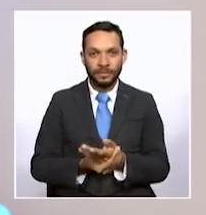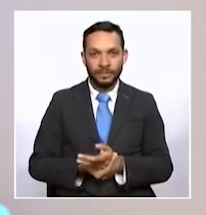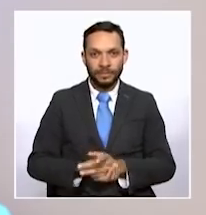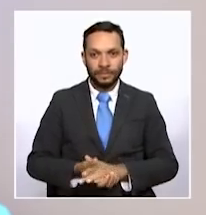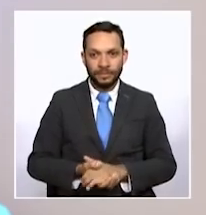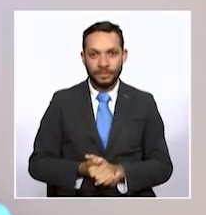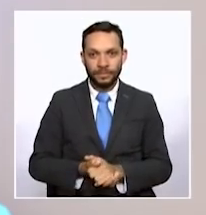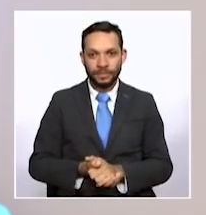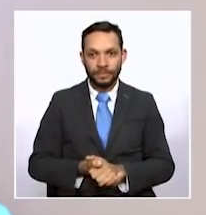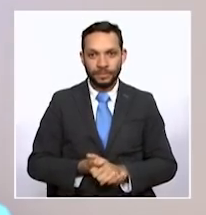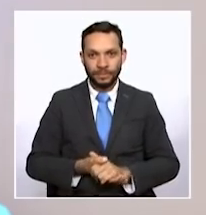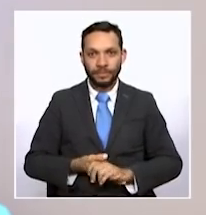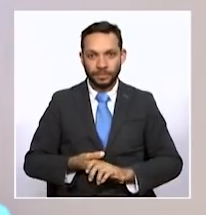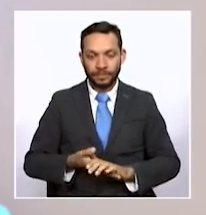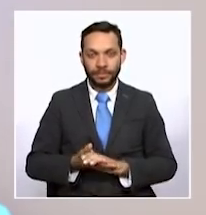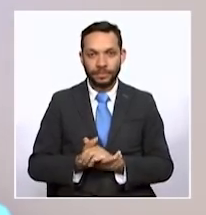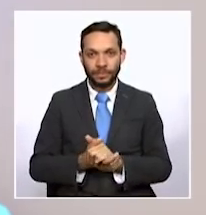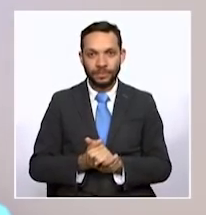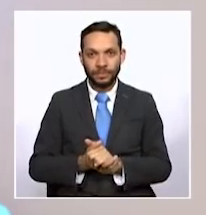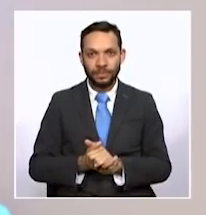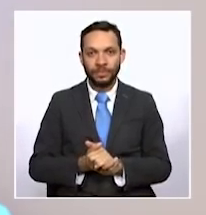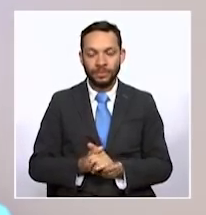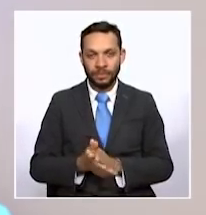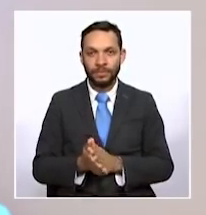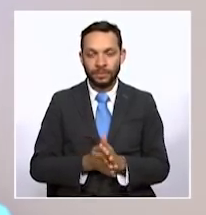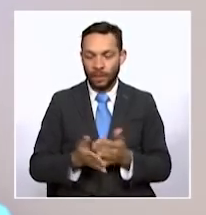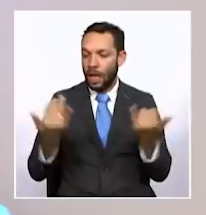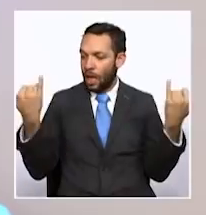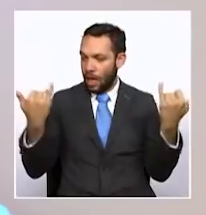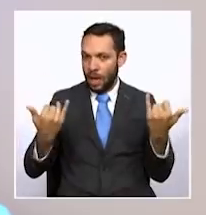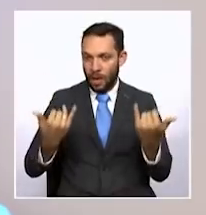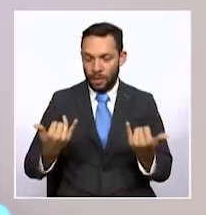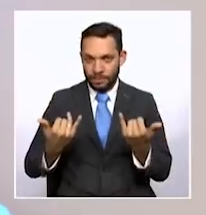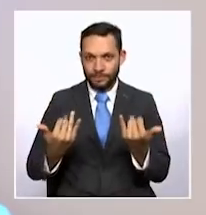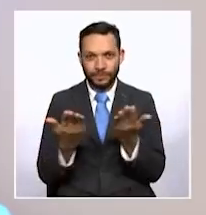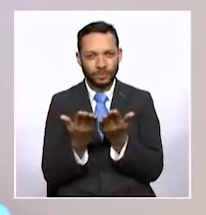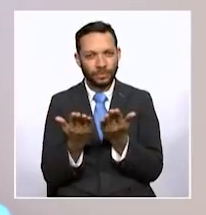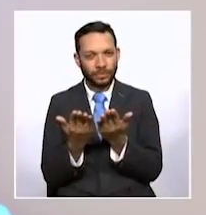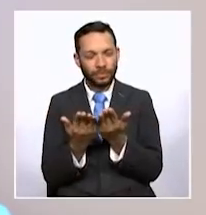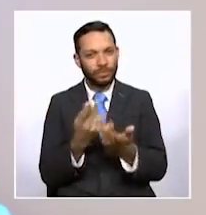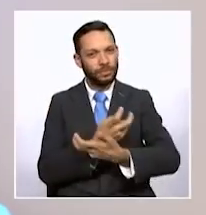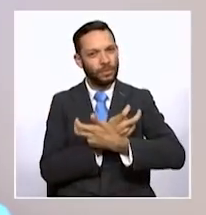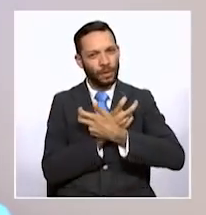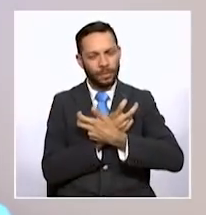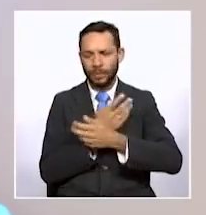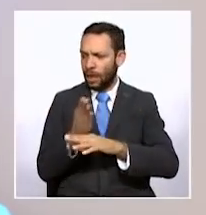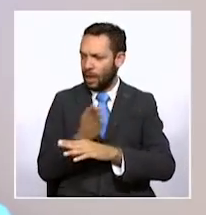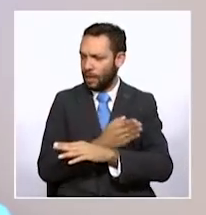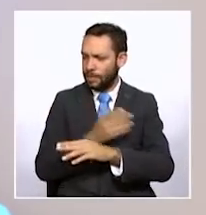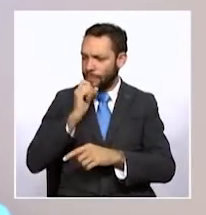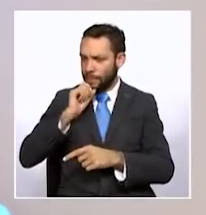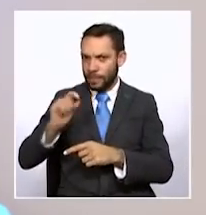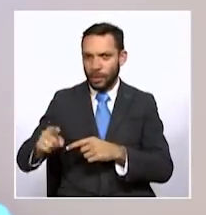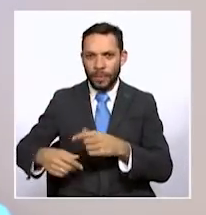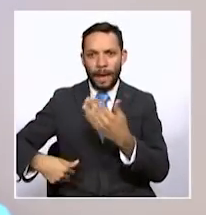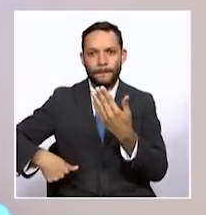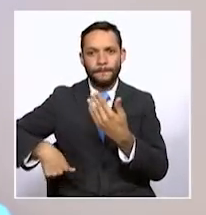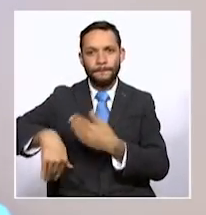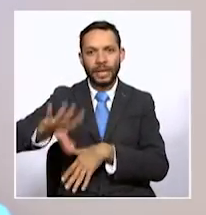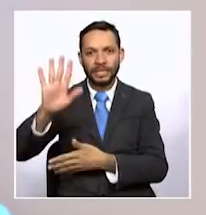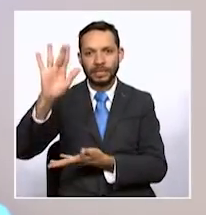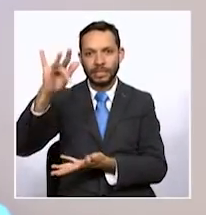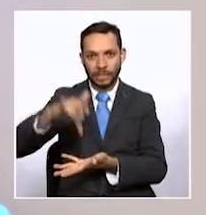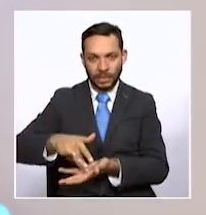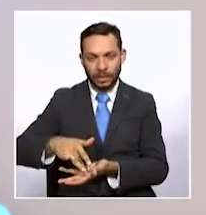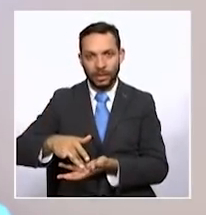Muchas personas se preguntan, bueno, ¿y por qué terminé yo en manos de un ortopedista? ¿Cuáles son esos motivos más frecuentes de consulta